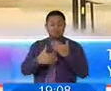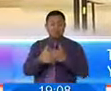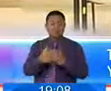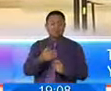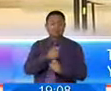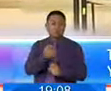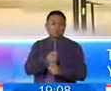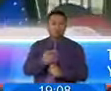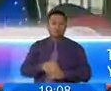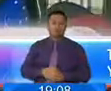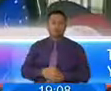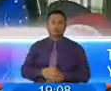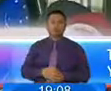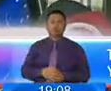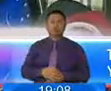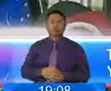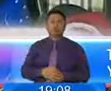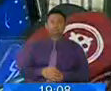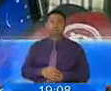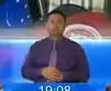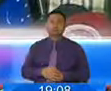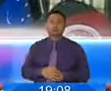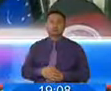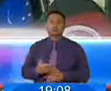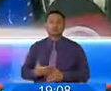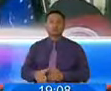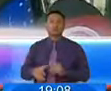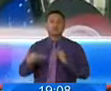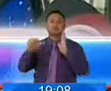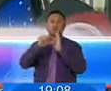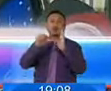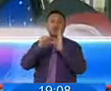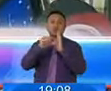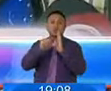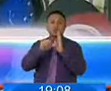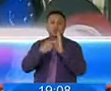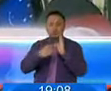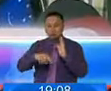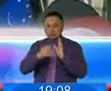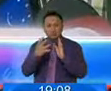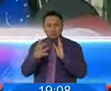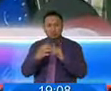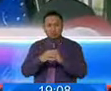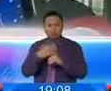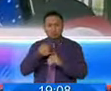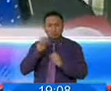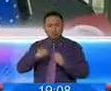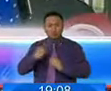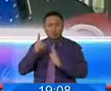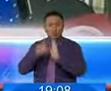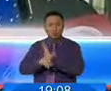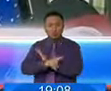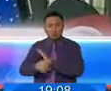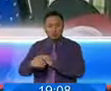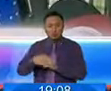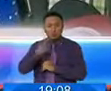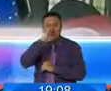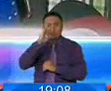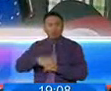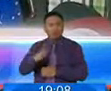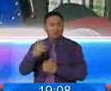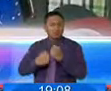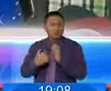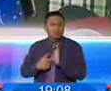perseguido. No existía ningún artículo legalmente hablando con el cual nos puedan acusar de un delito que jamás